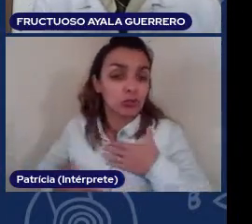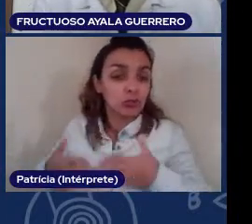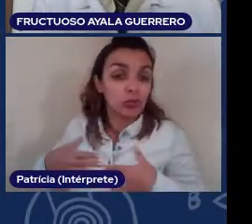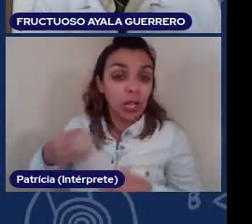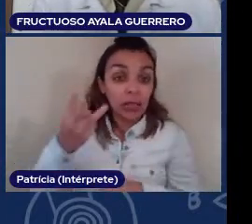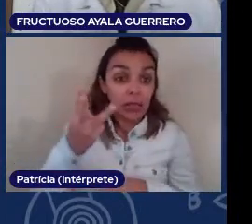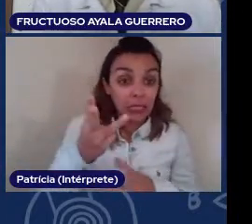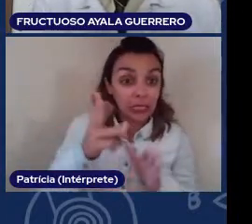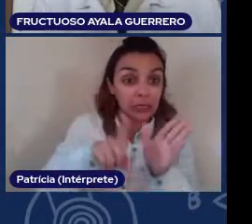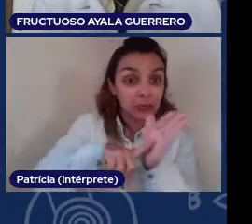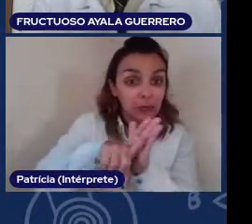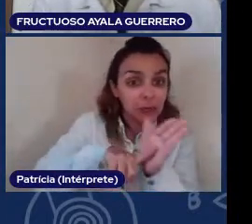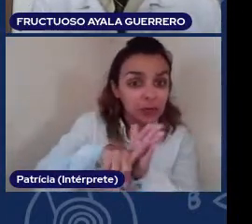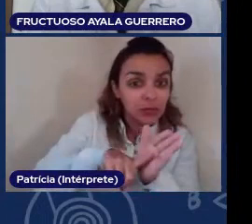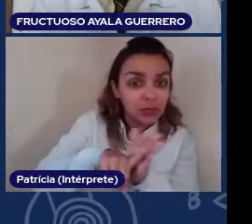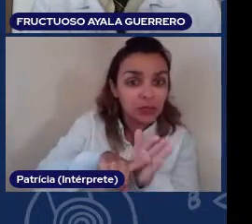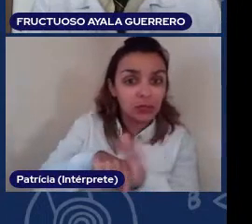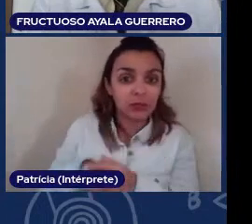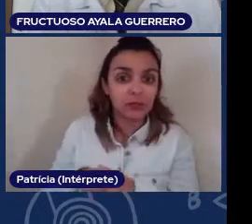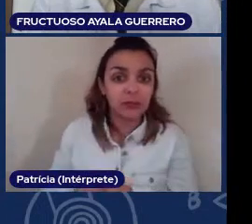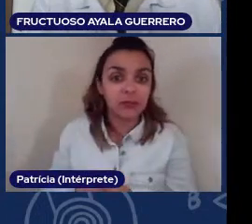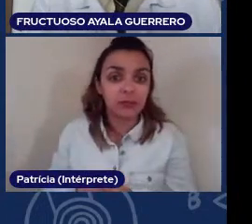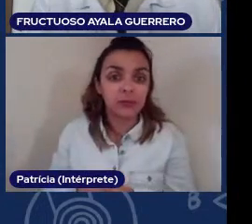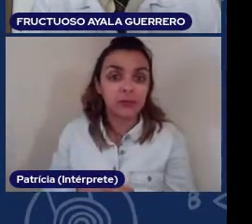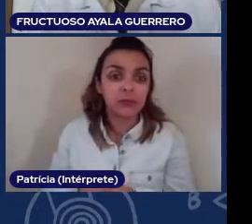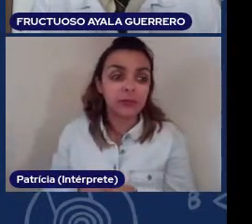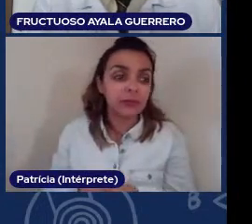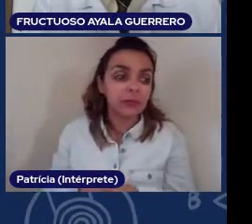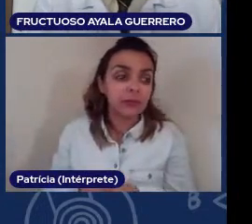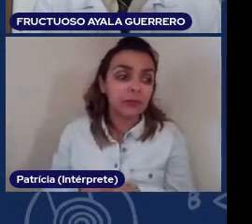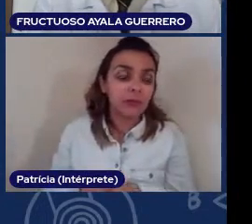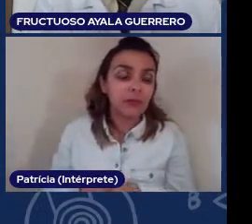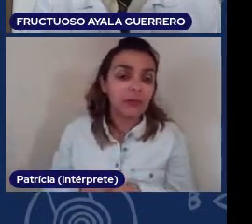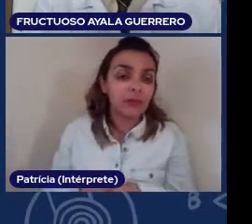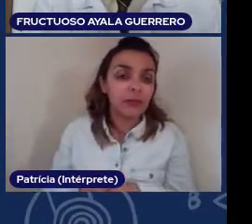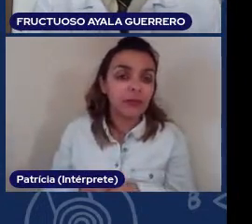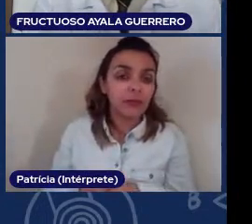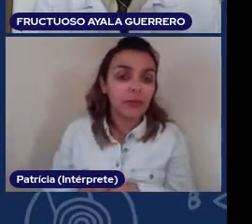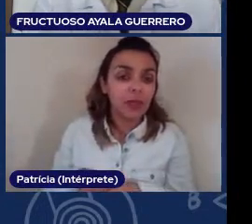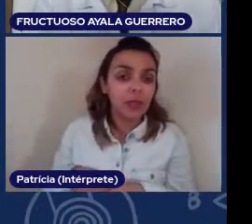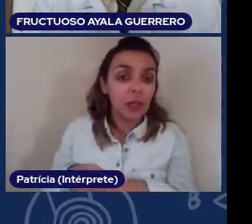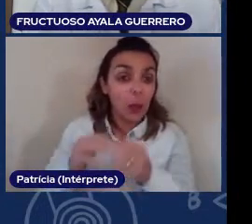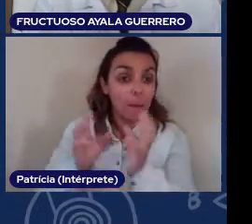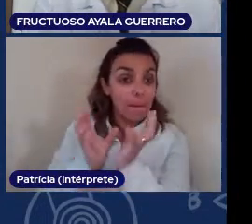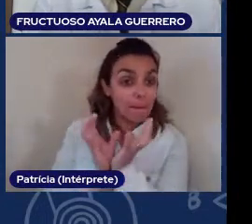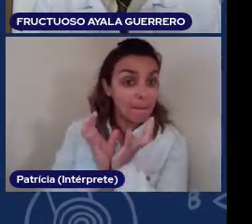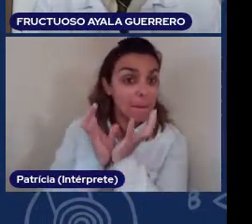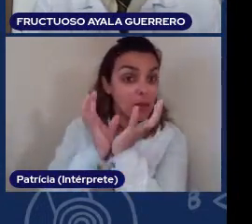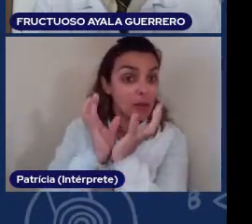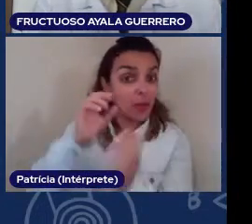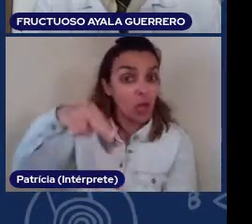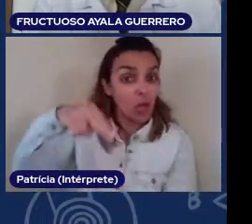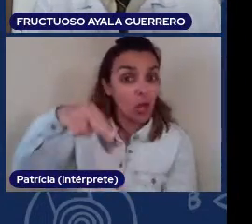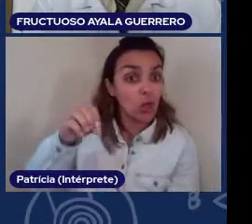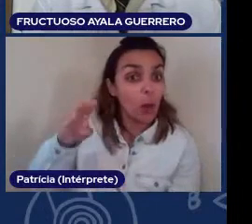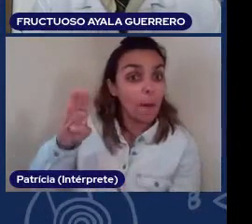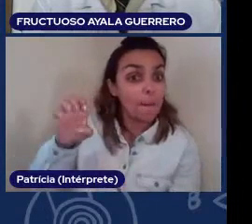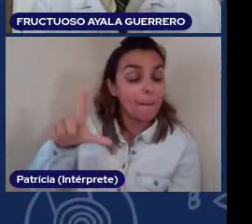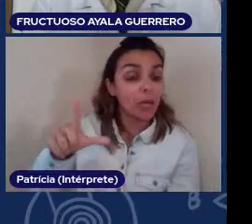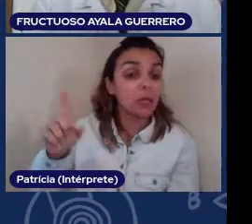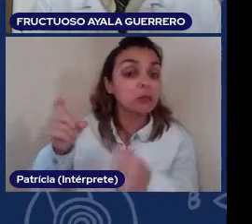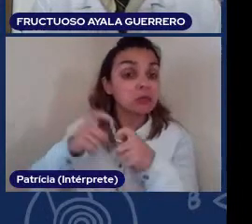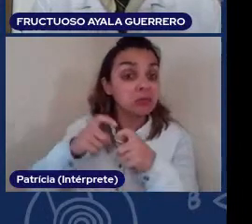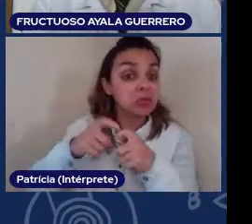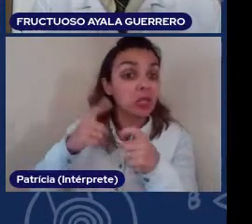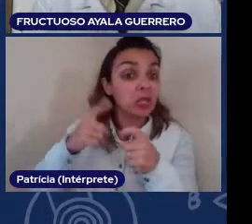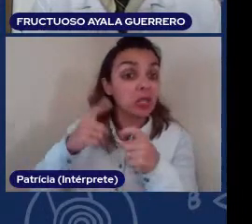Hall, Rosbach y Young, fueron acreedores al Premio Nobel de la Medicina porque